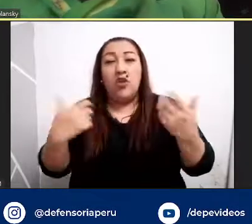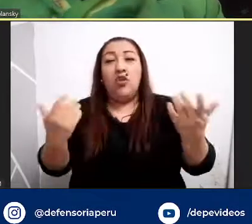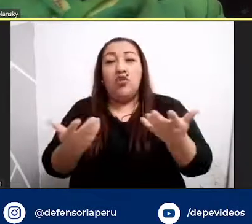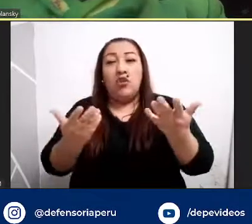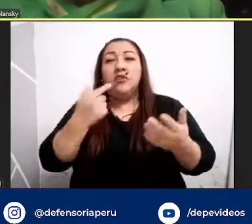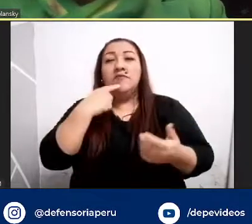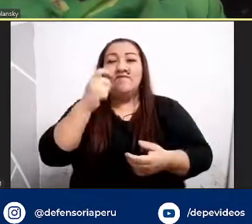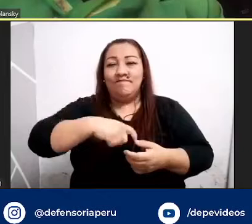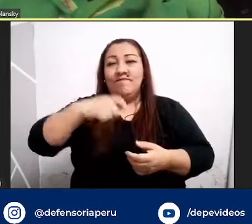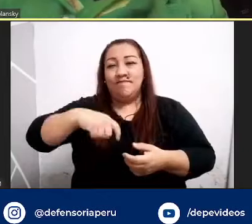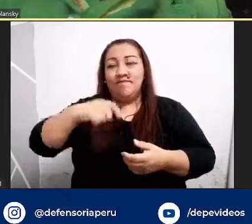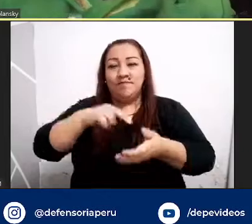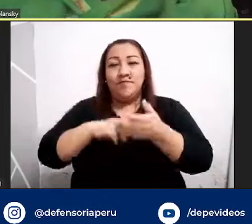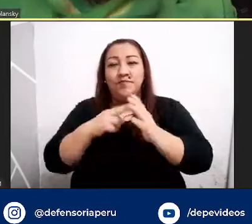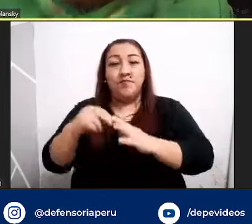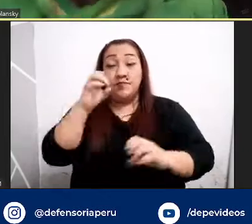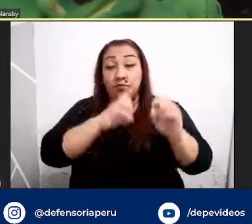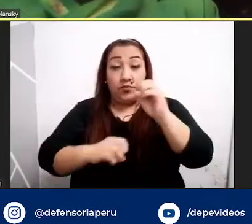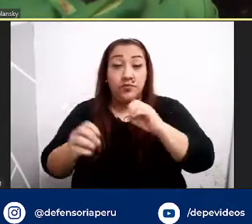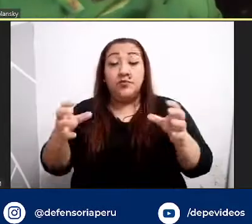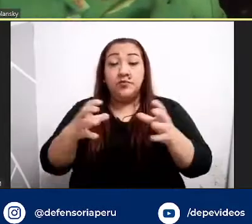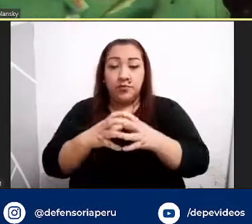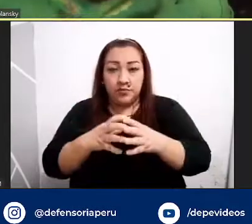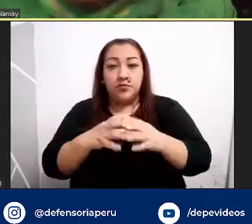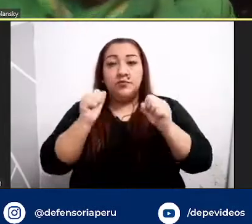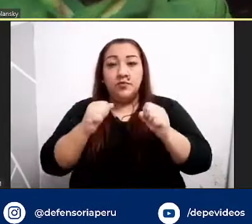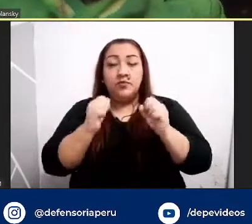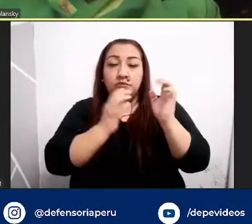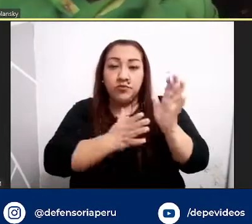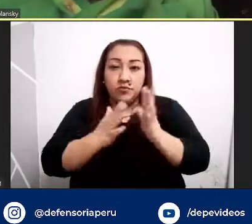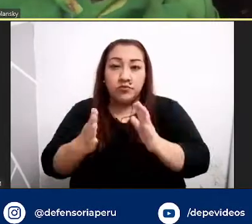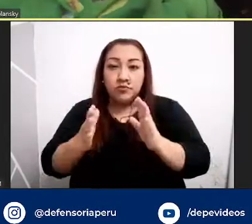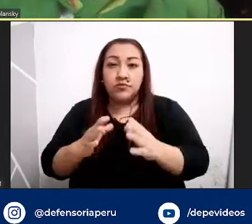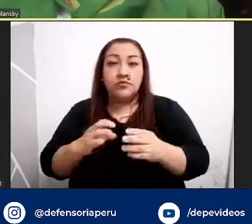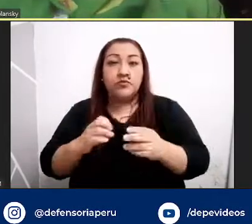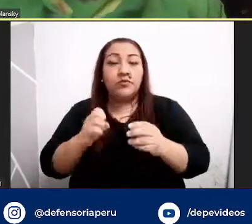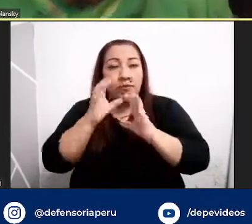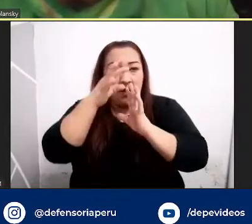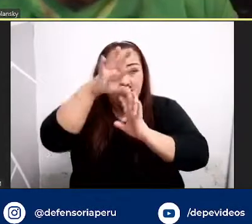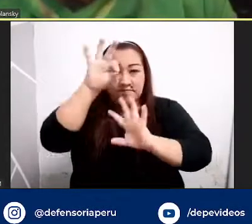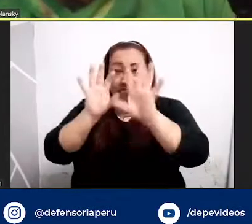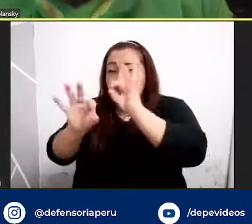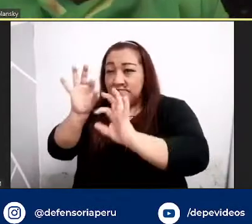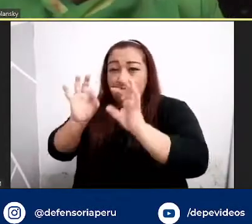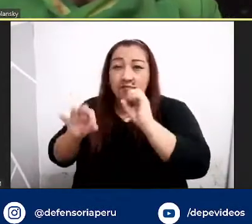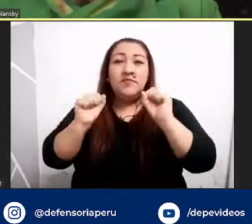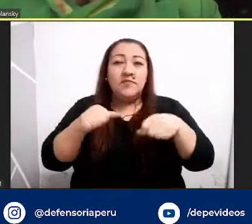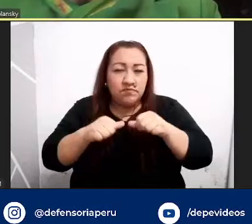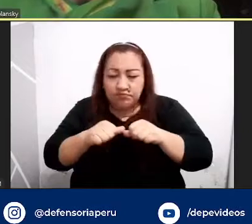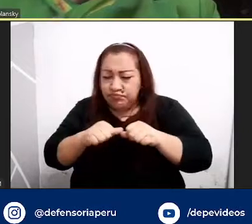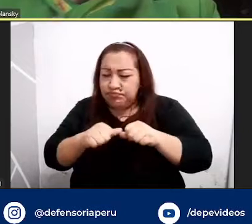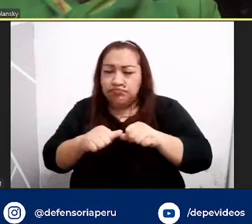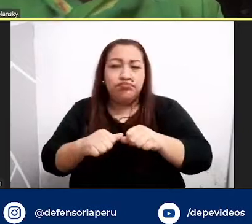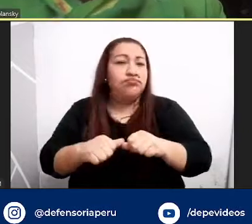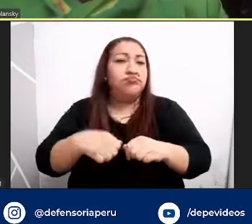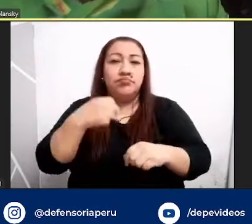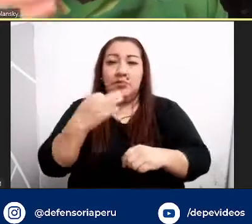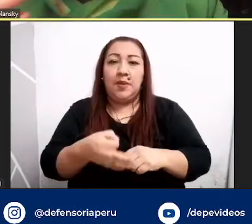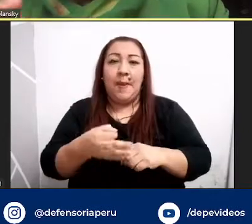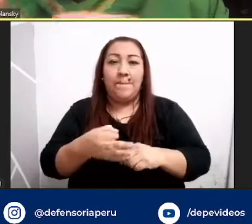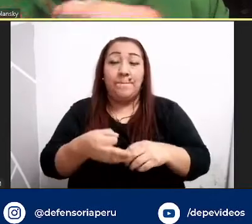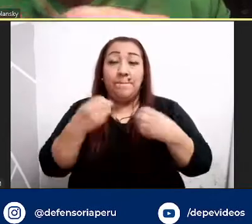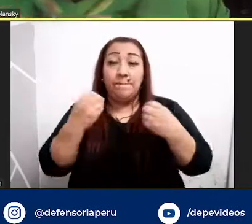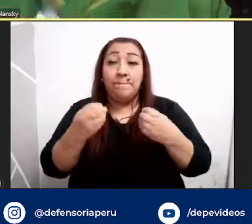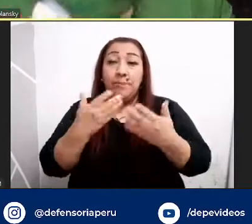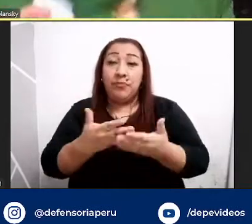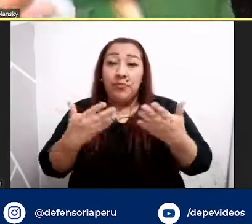necesario reorganizar, reordenar, reclasificar permanentemente, porque las cosas